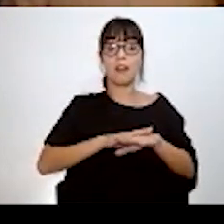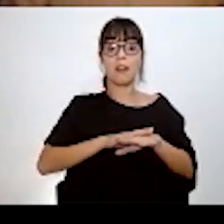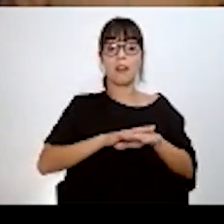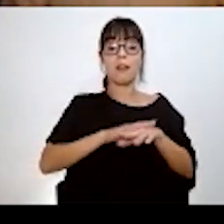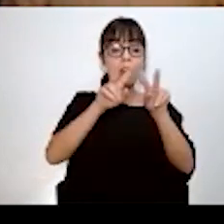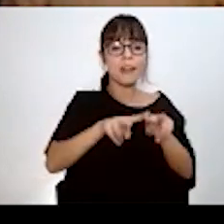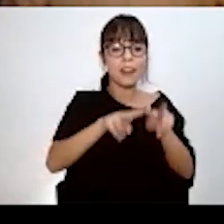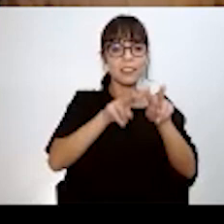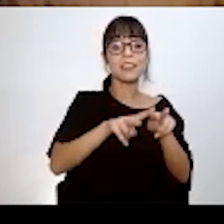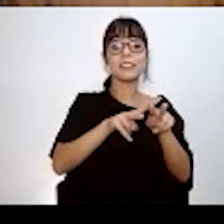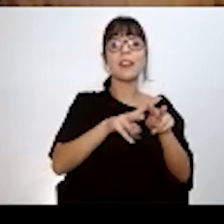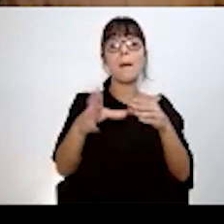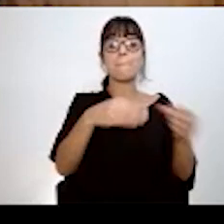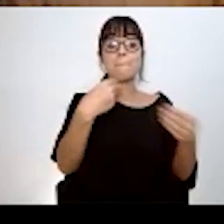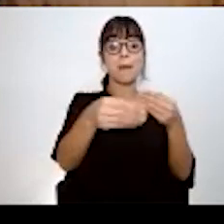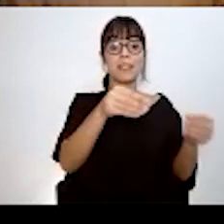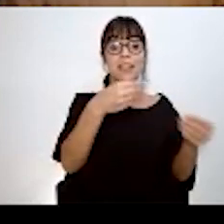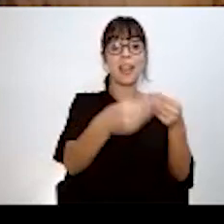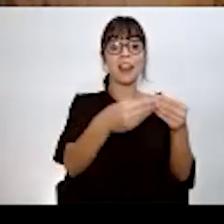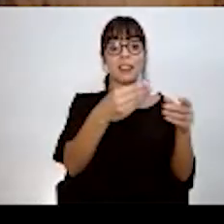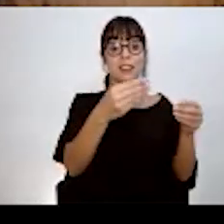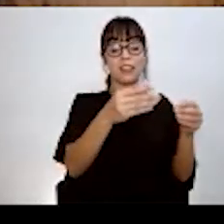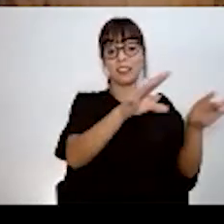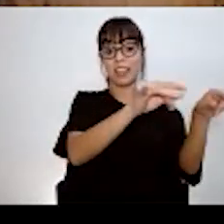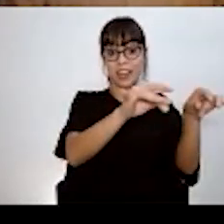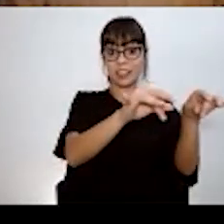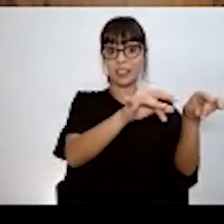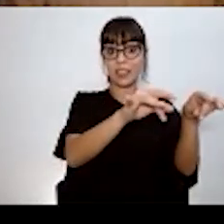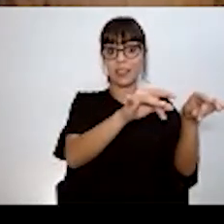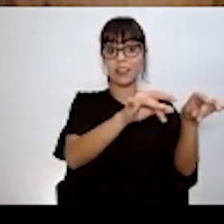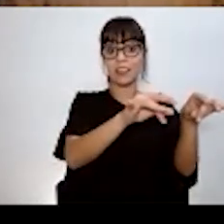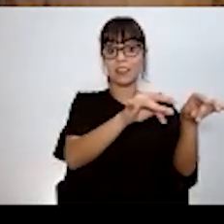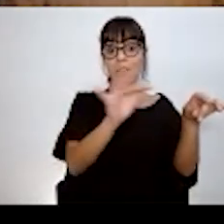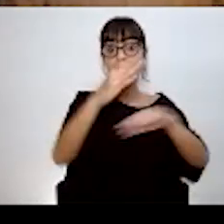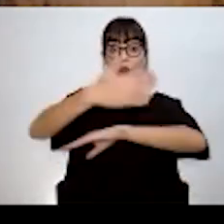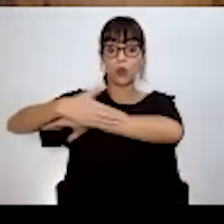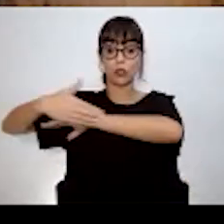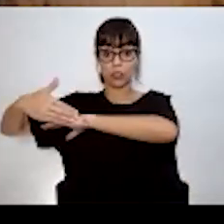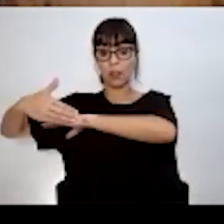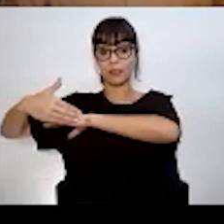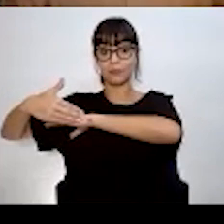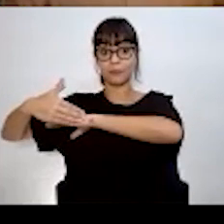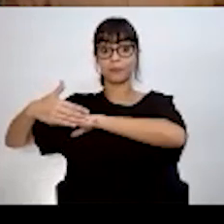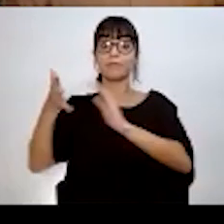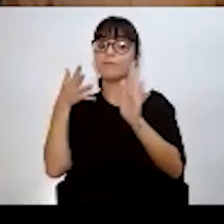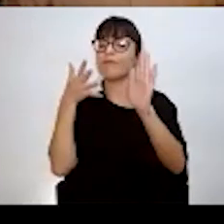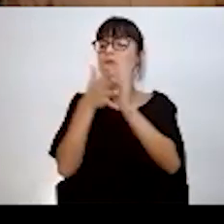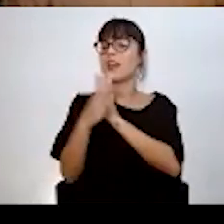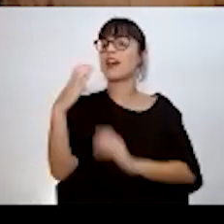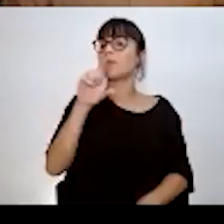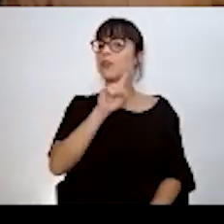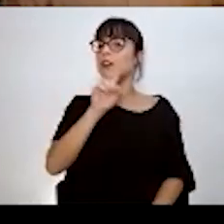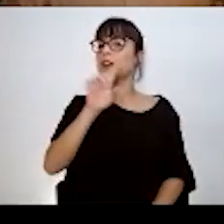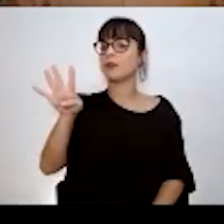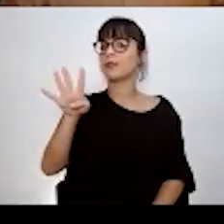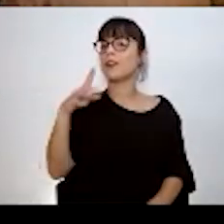y materiales de ciclo corto. Es decir, que tengamos la seguridad de que el intercambio de carbono 14 que se produce de ese